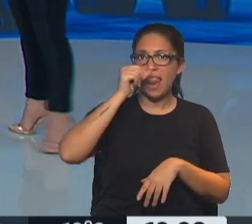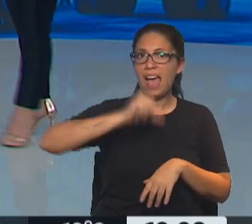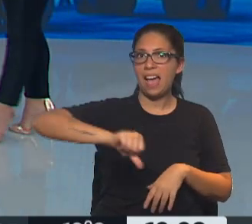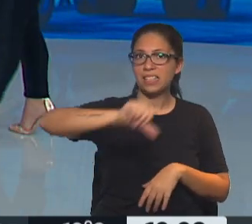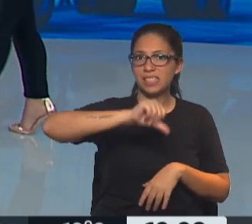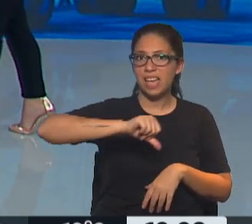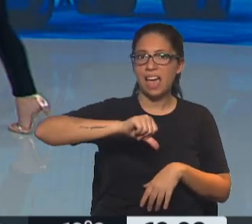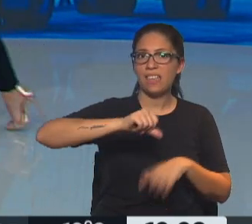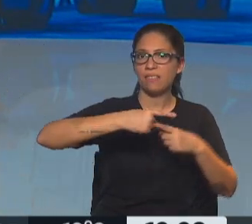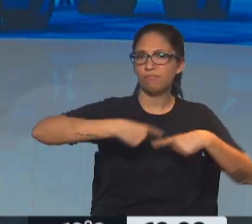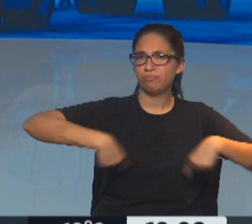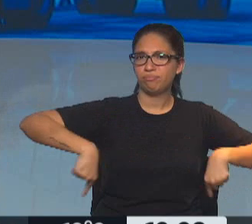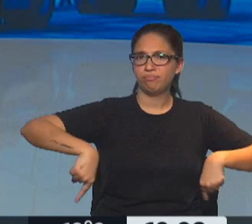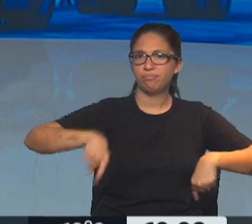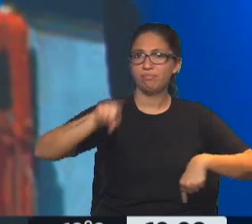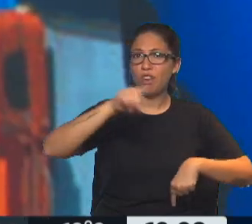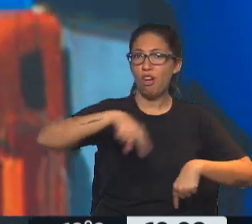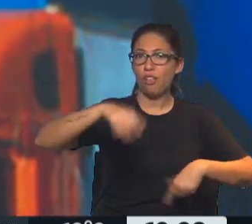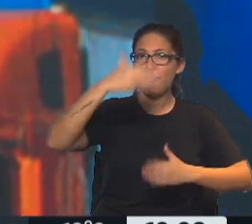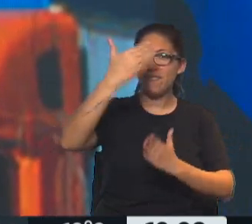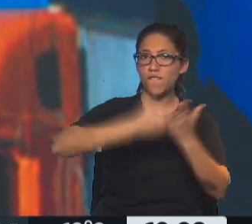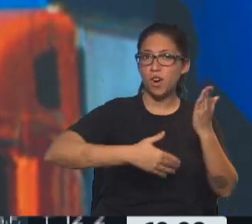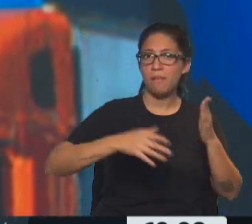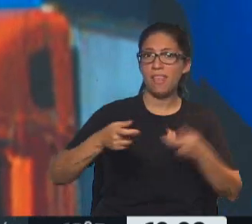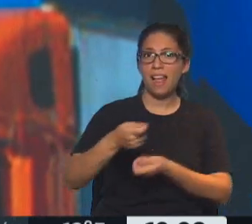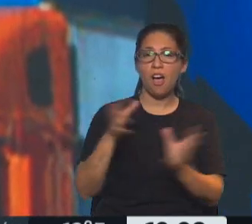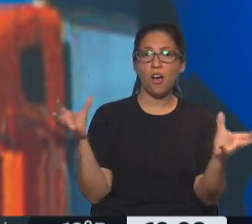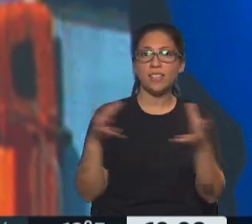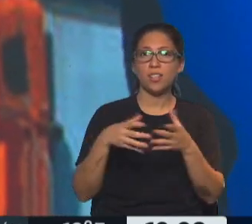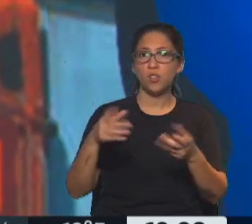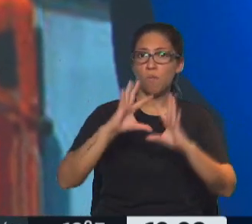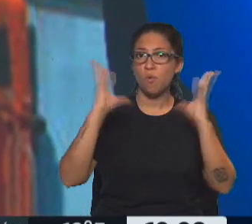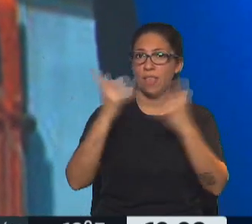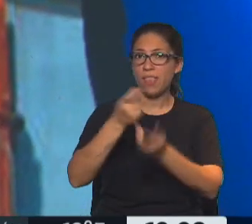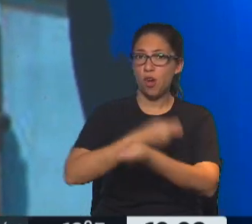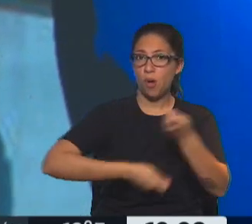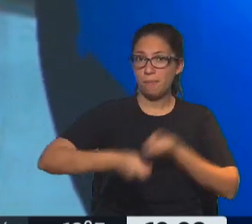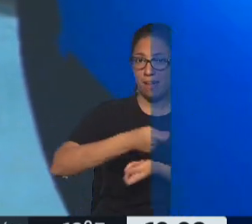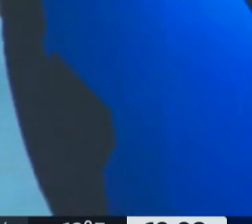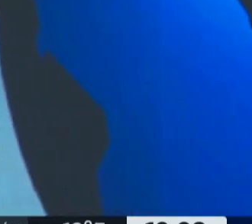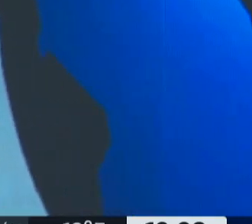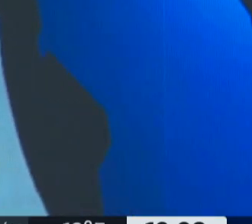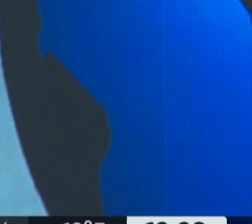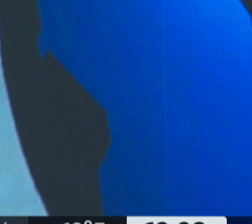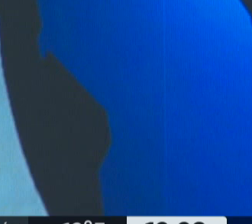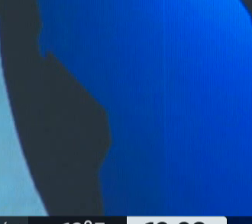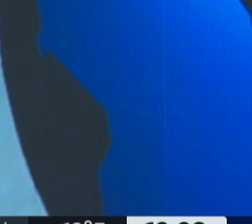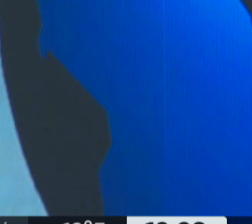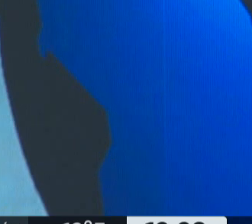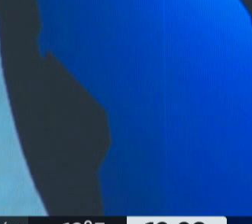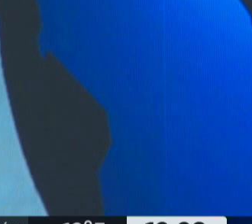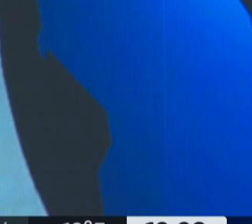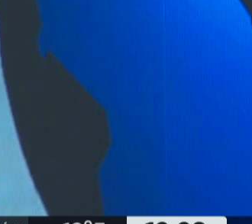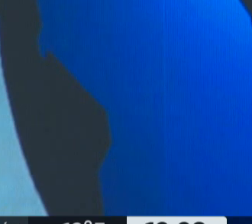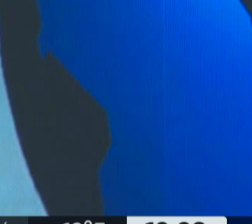palma en bruto. Esto es un informe de la Organización Mundial del Comercio. E incluso, permítame decirle, quedó viejo. Es decir, todo